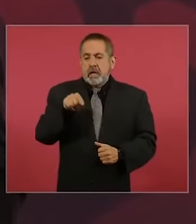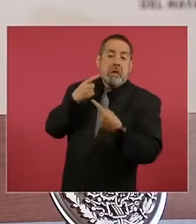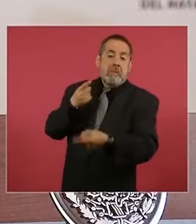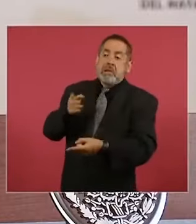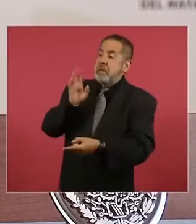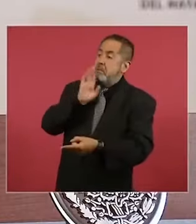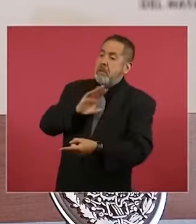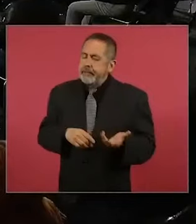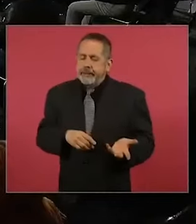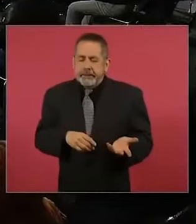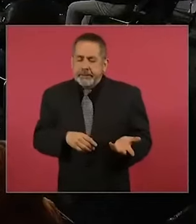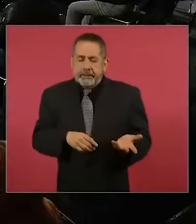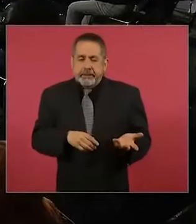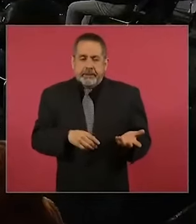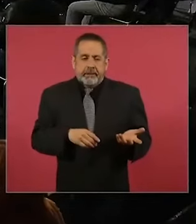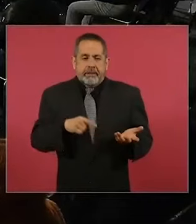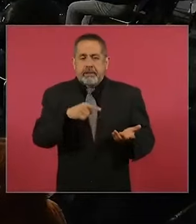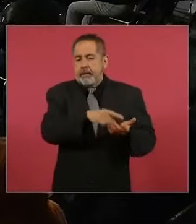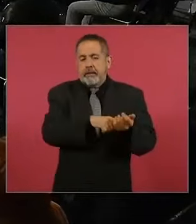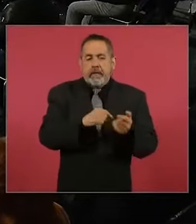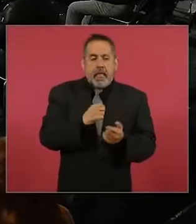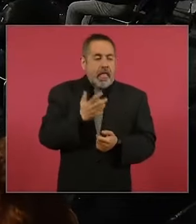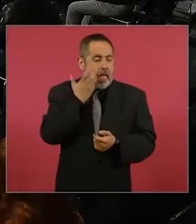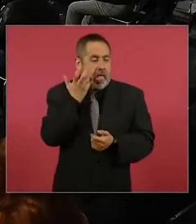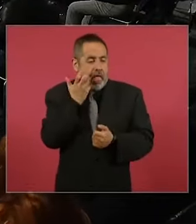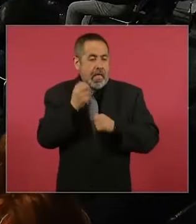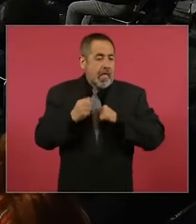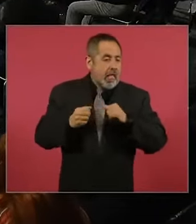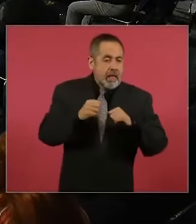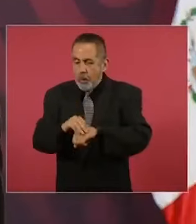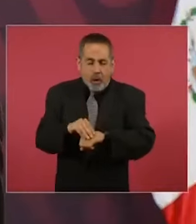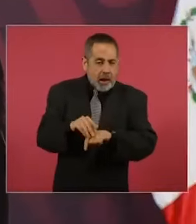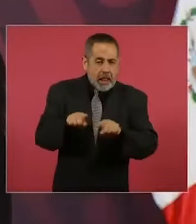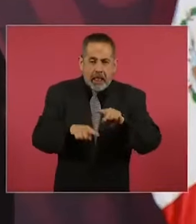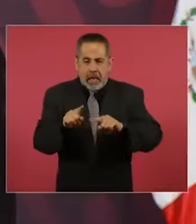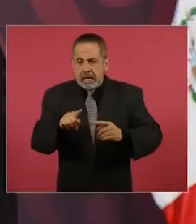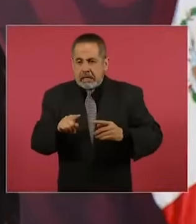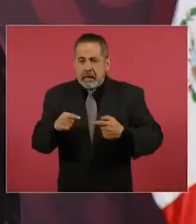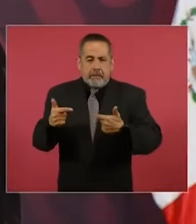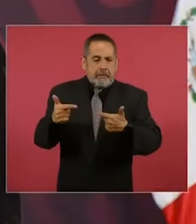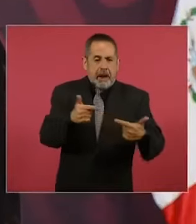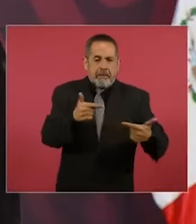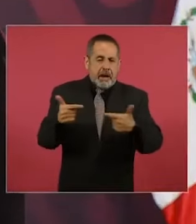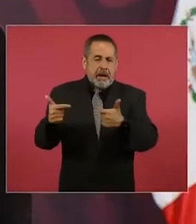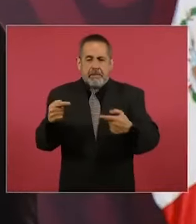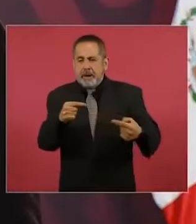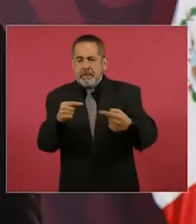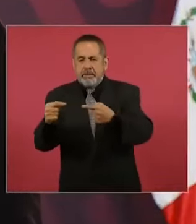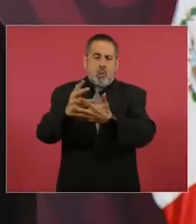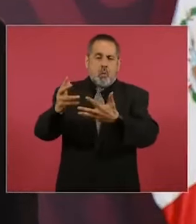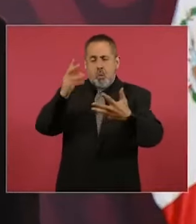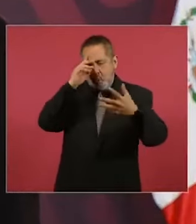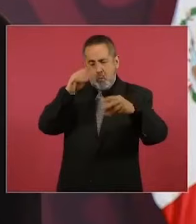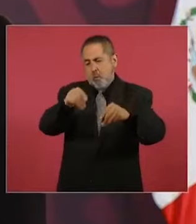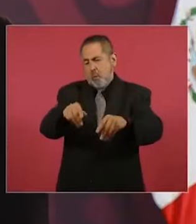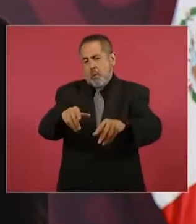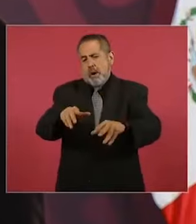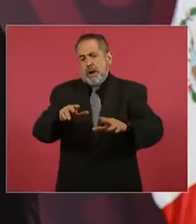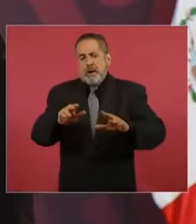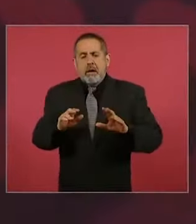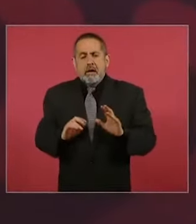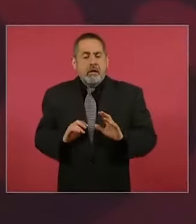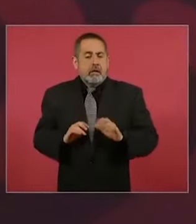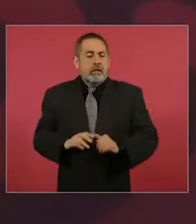mayores son reacomodos que se dan en las bandas y se magnifican porque también